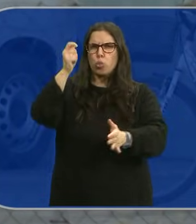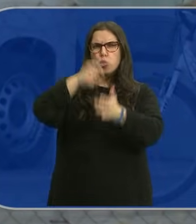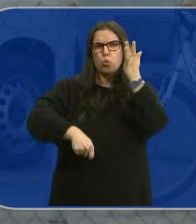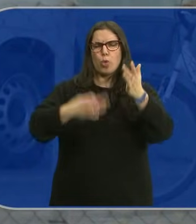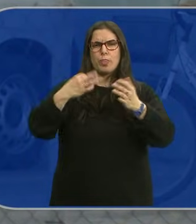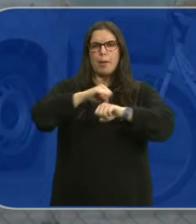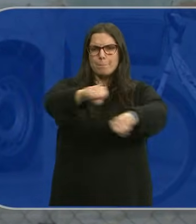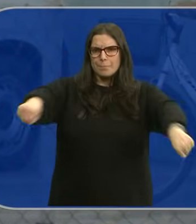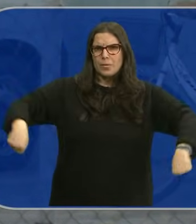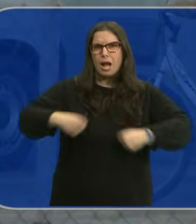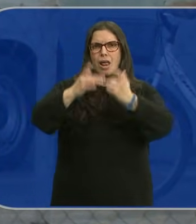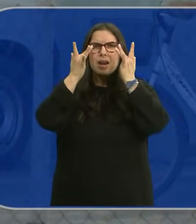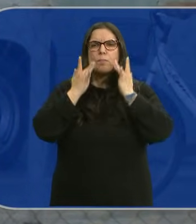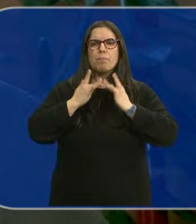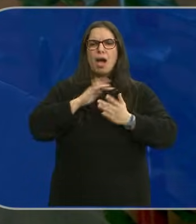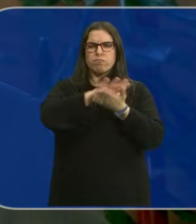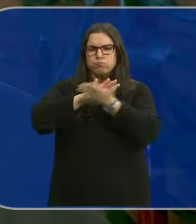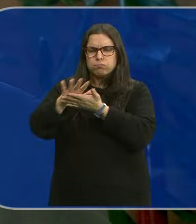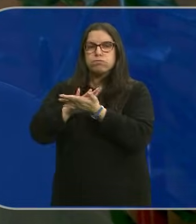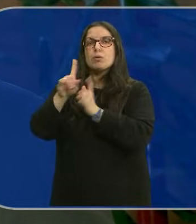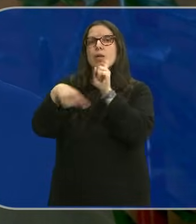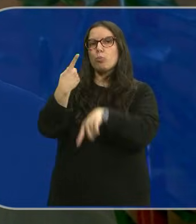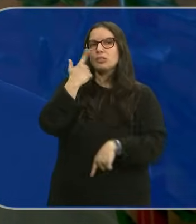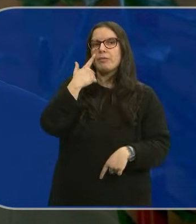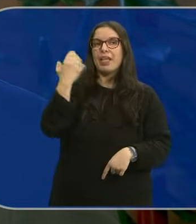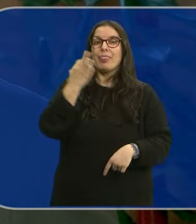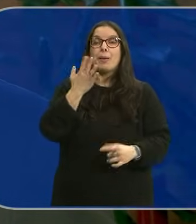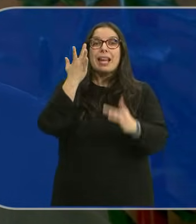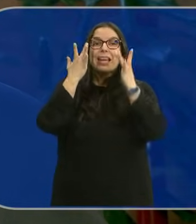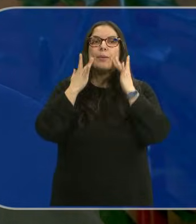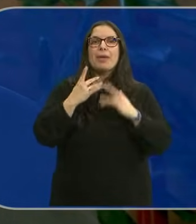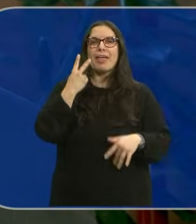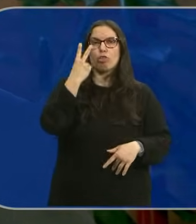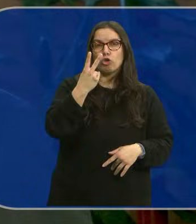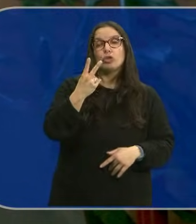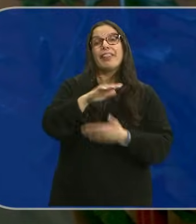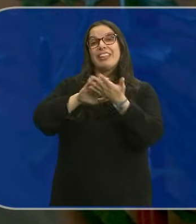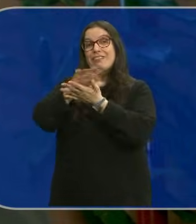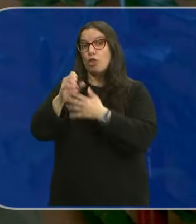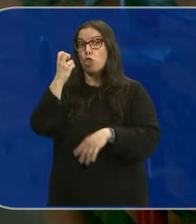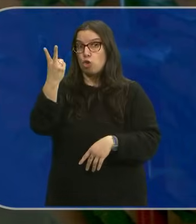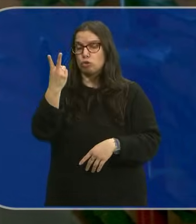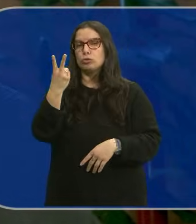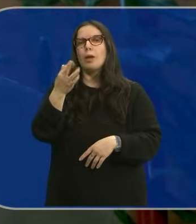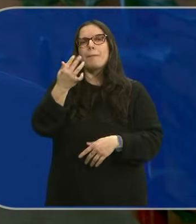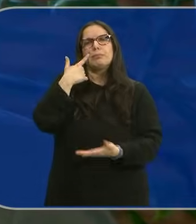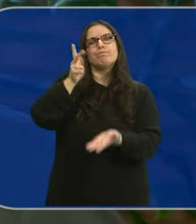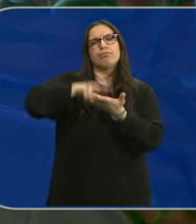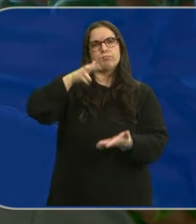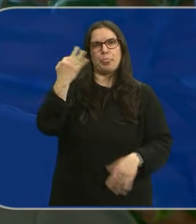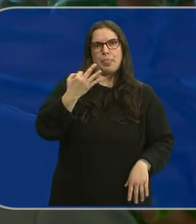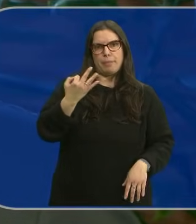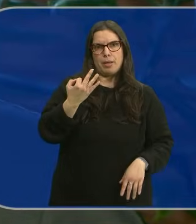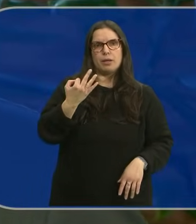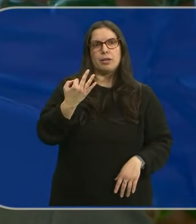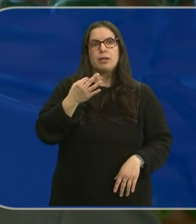vaciar, limpiar, desinfectar y esperar. Tienen que surgir 2 limpiezas y 2 desinfecciones con los correspondientes verificaciones que